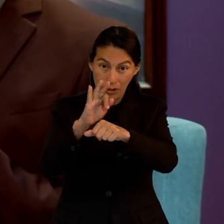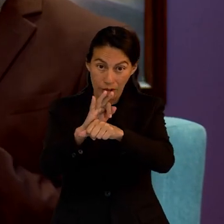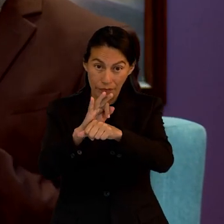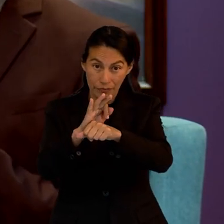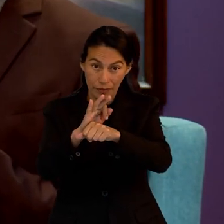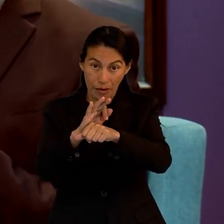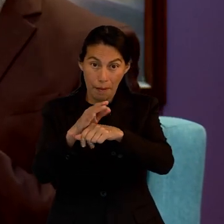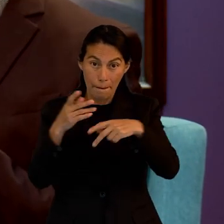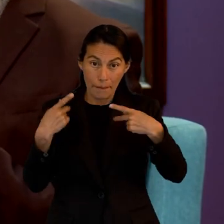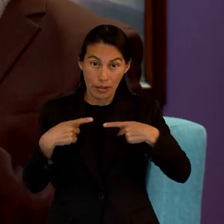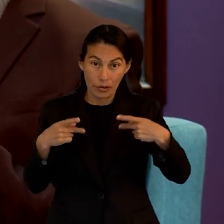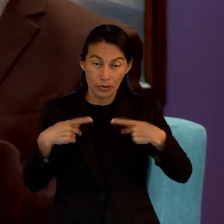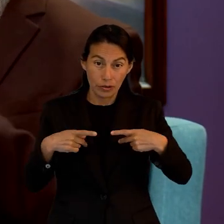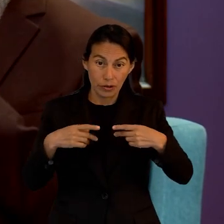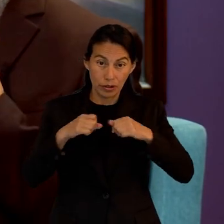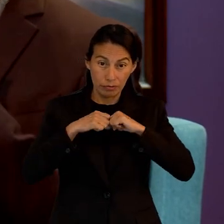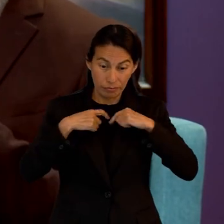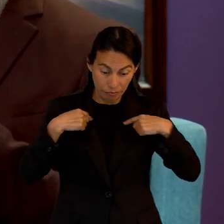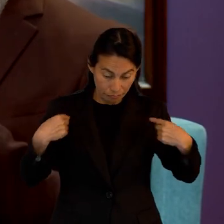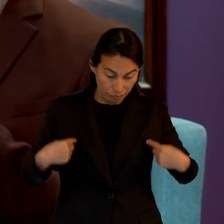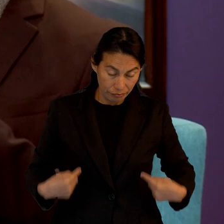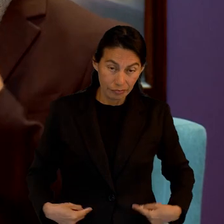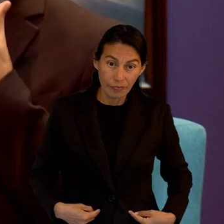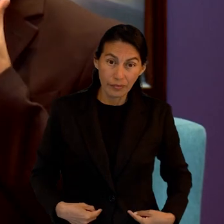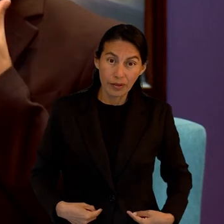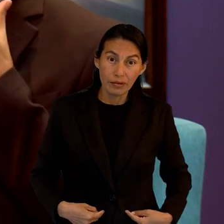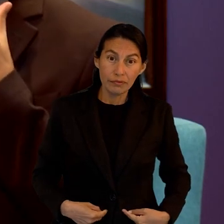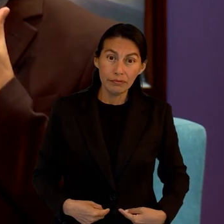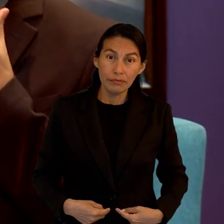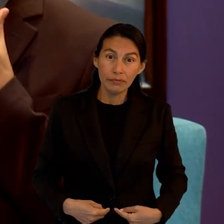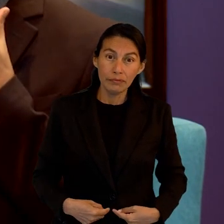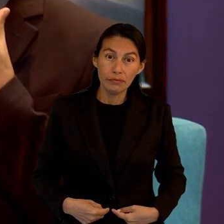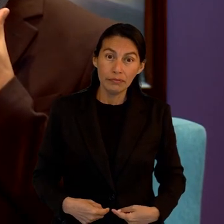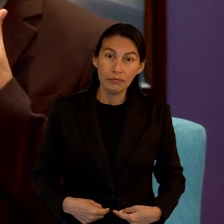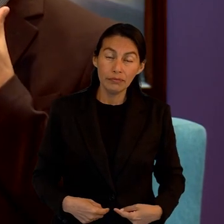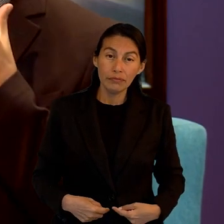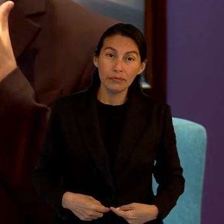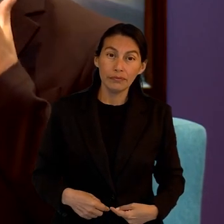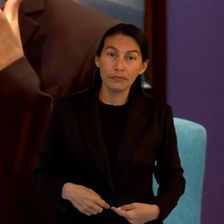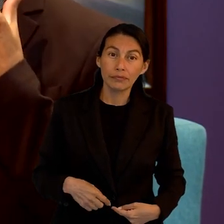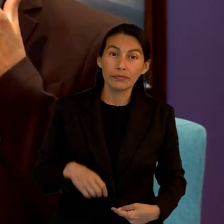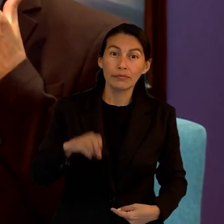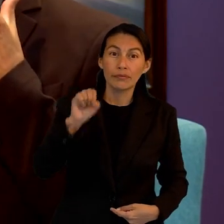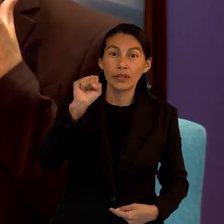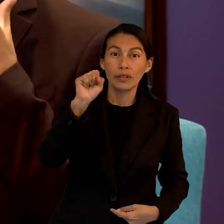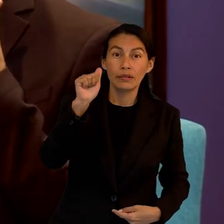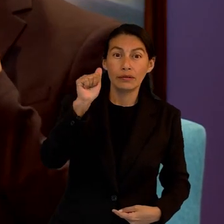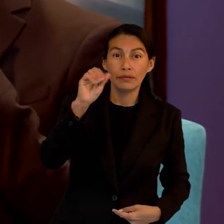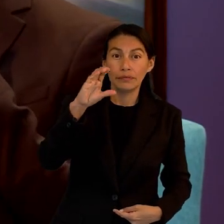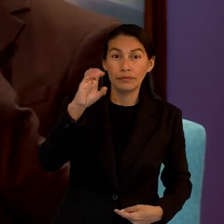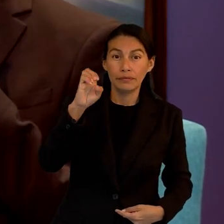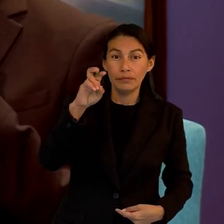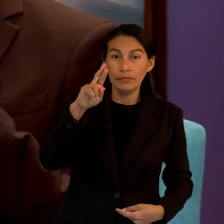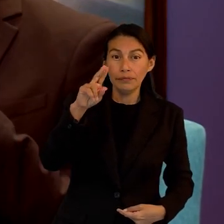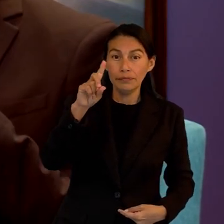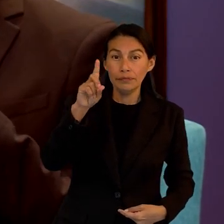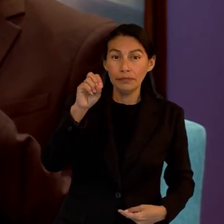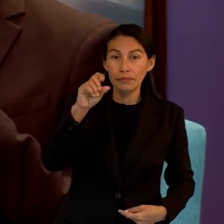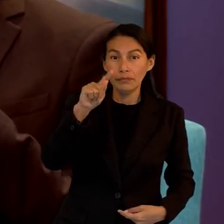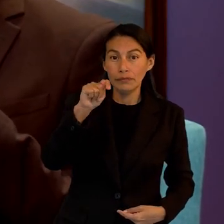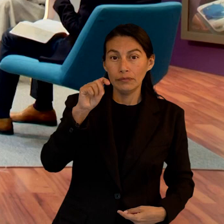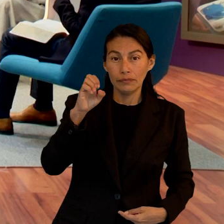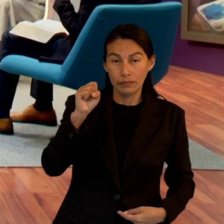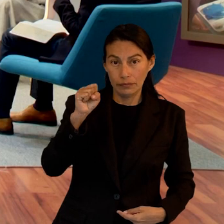para los sacerdotes mientras oficiaba tenían que tener un velo ante la presencia dios santo